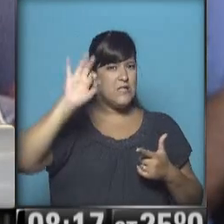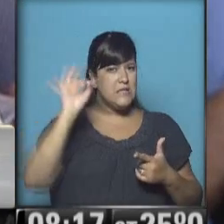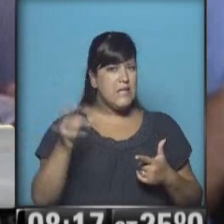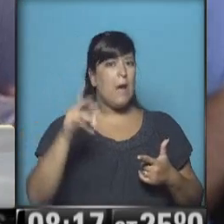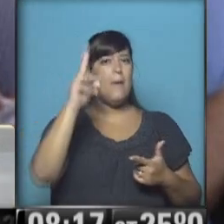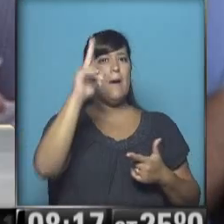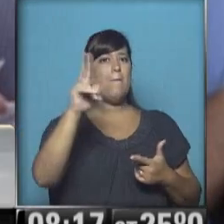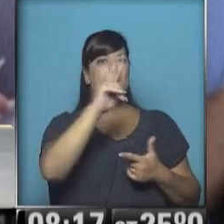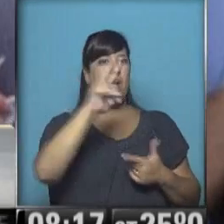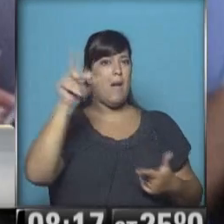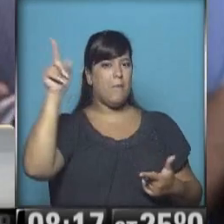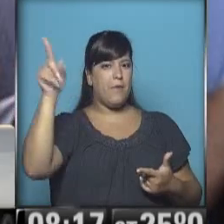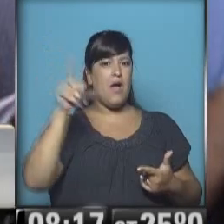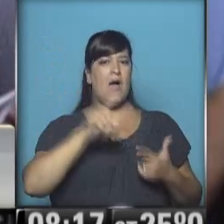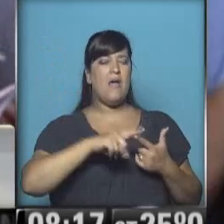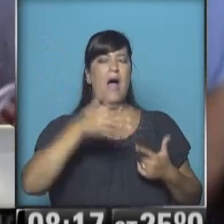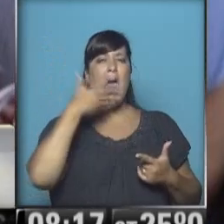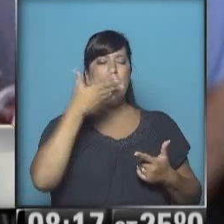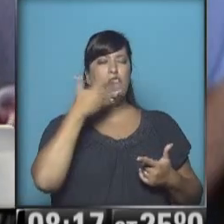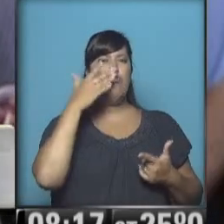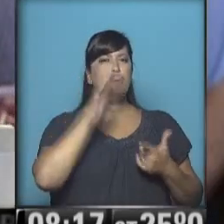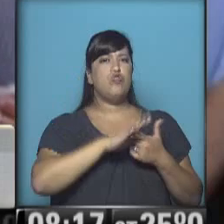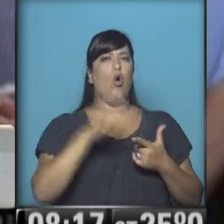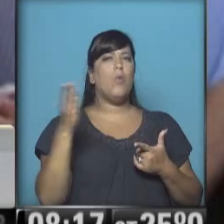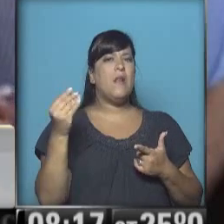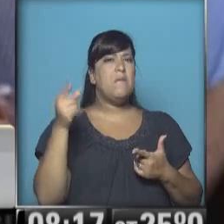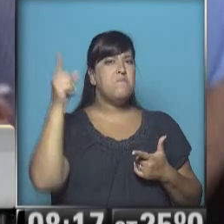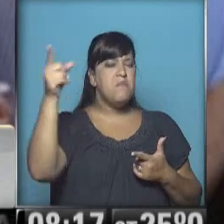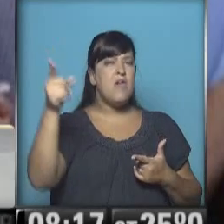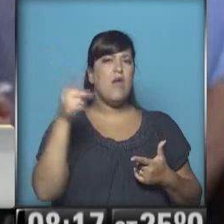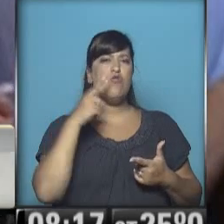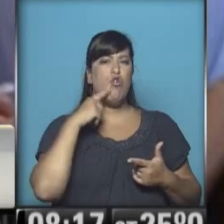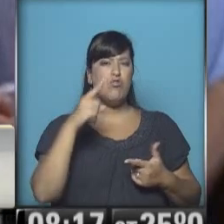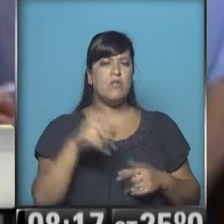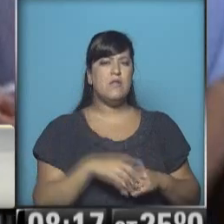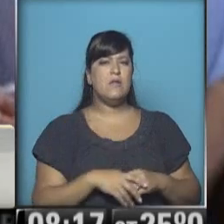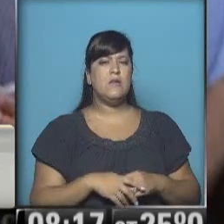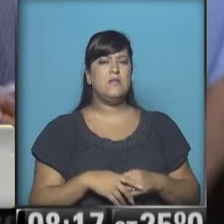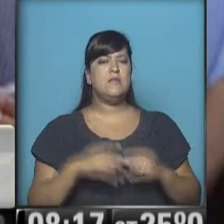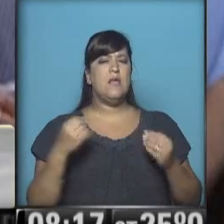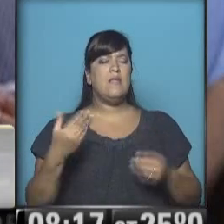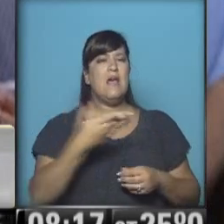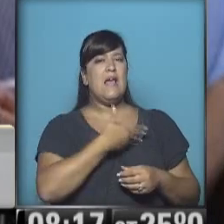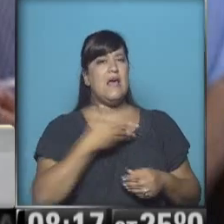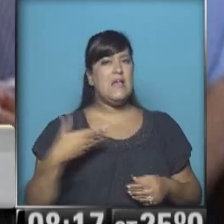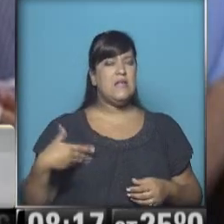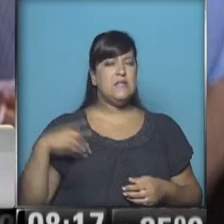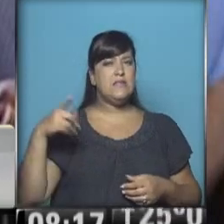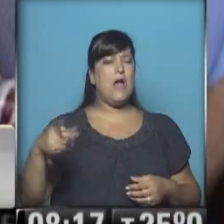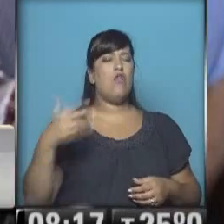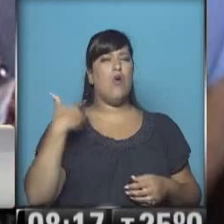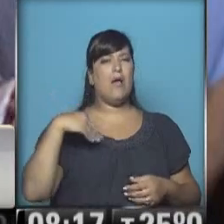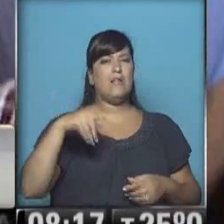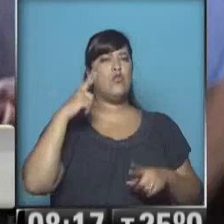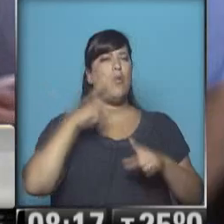Papa Francisco mencionó acerca del temor de la posible mexicanización del Estado argentino por el problema del